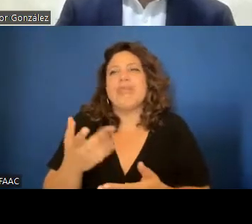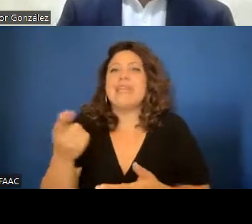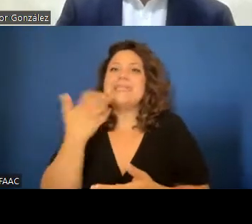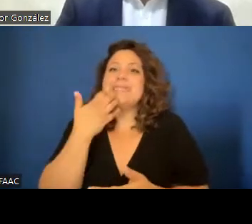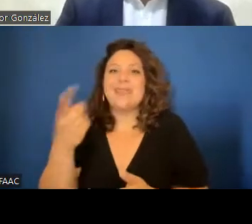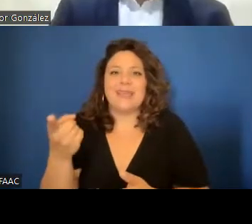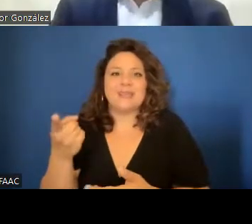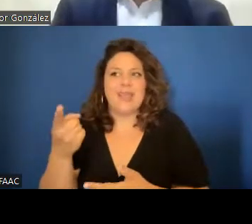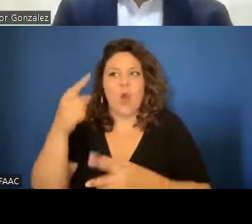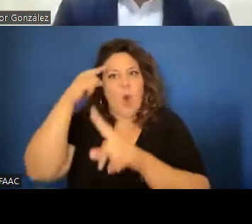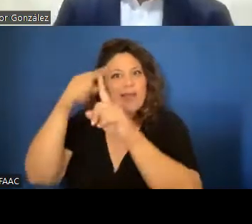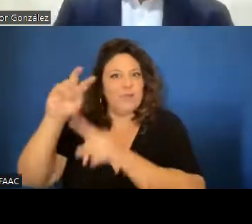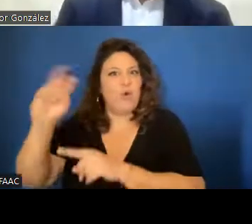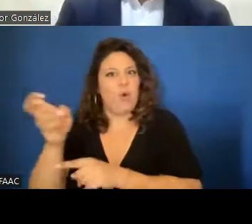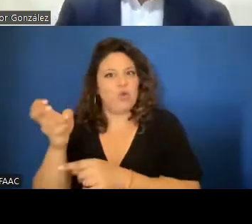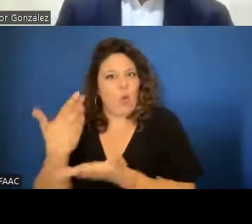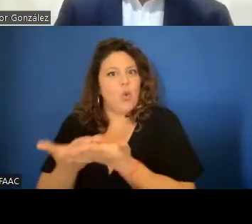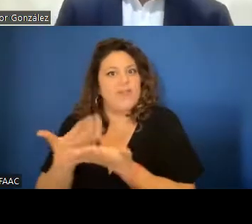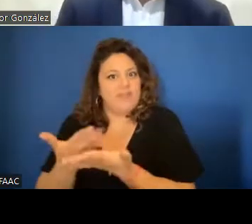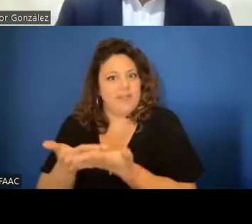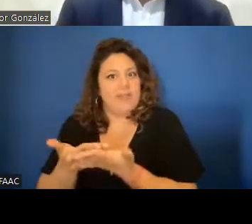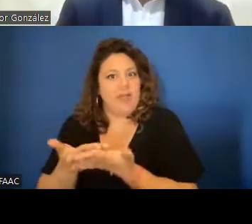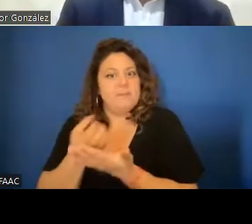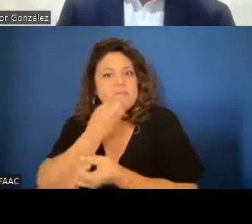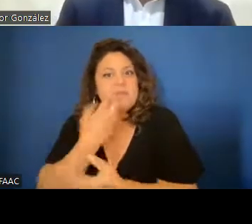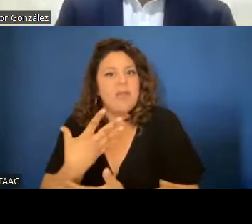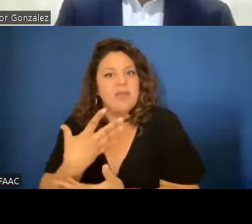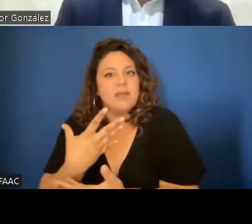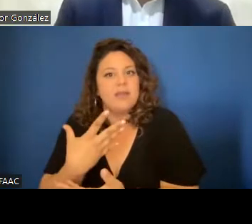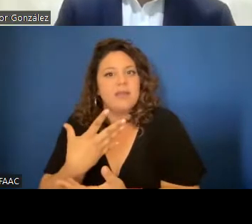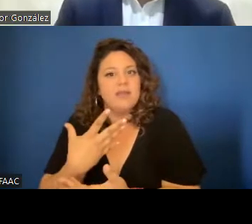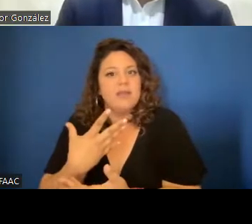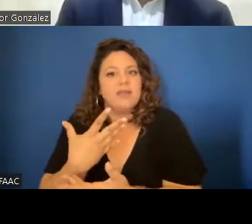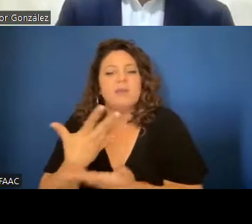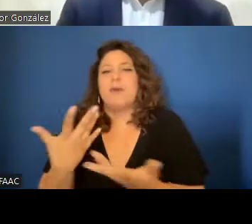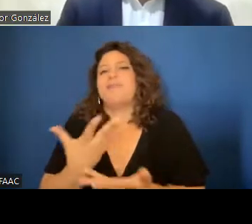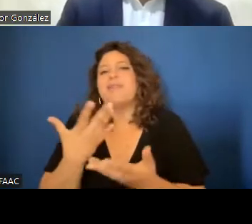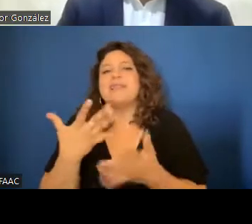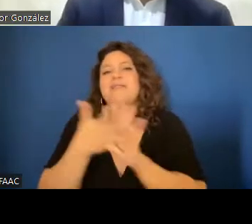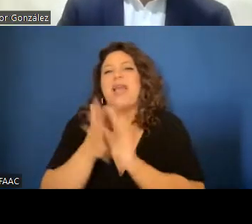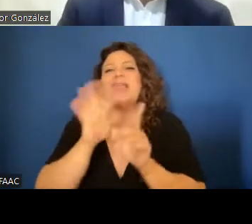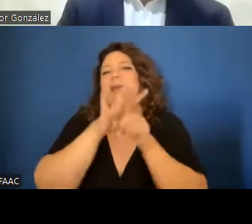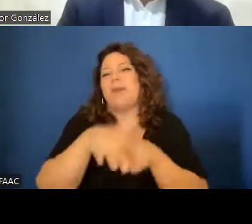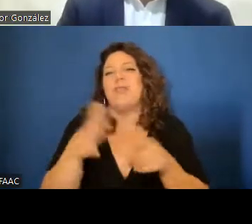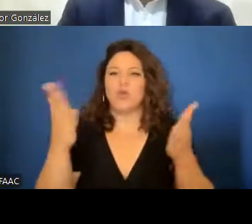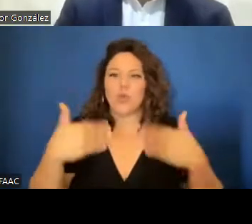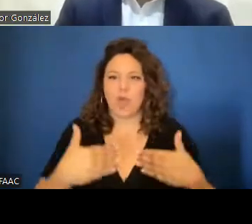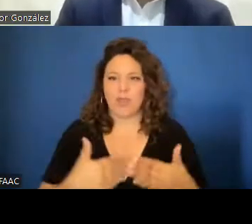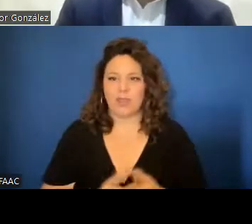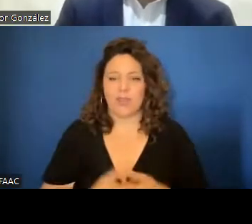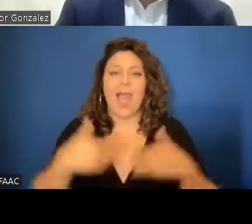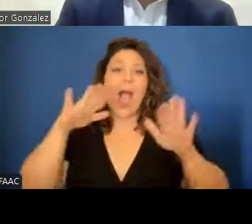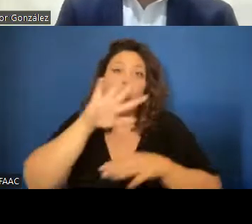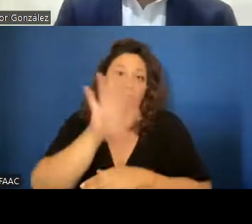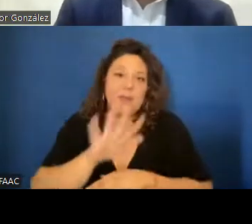Discriminación indirecta, pues en principio sería como una norma, una práctica con una apariencia neutra, pero